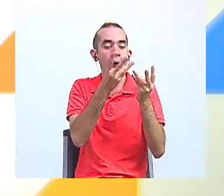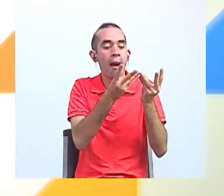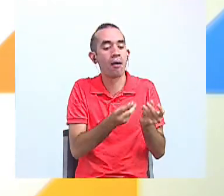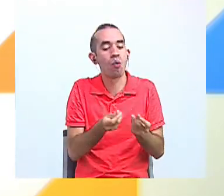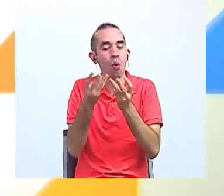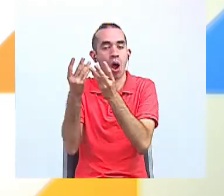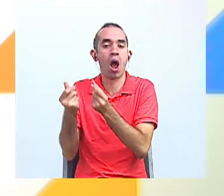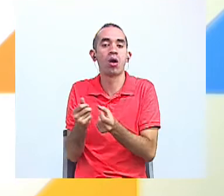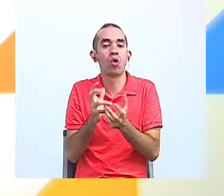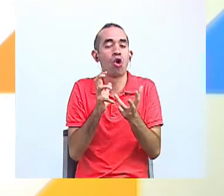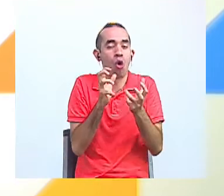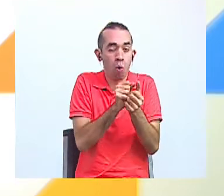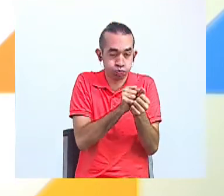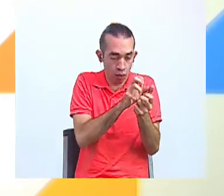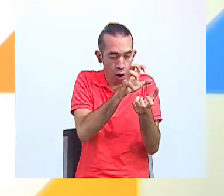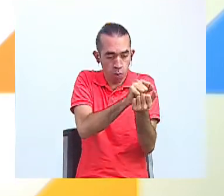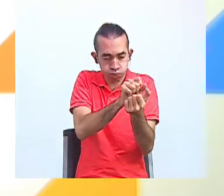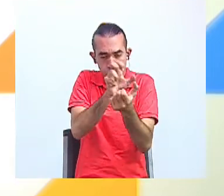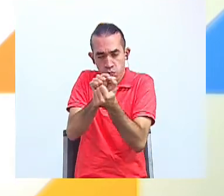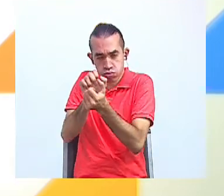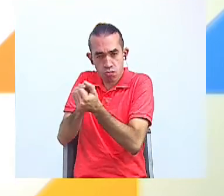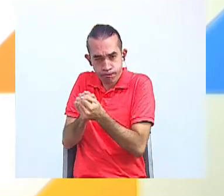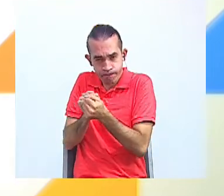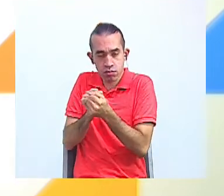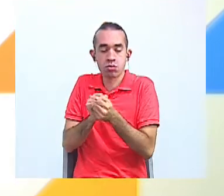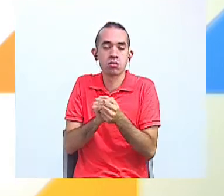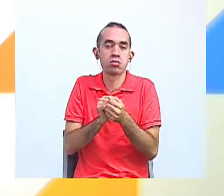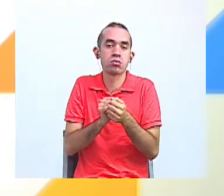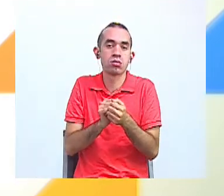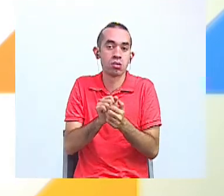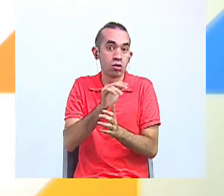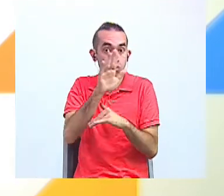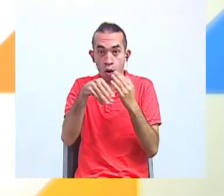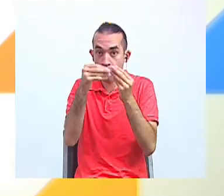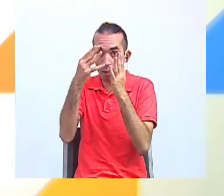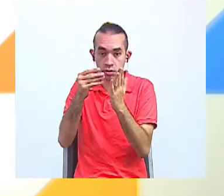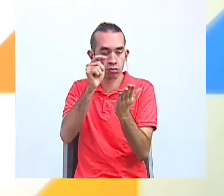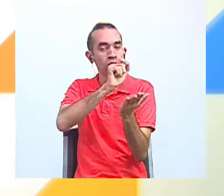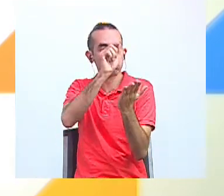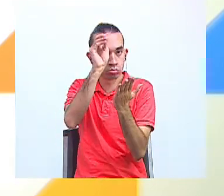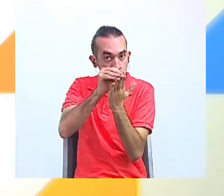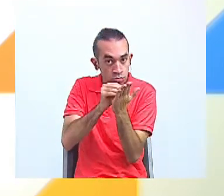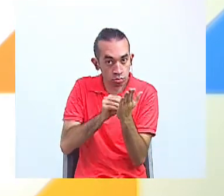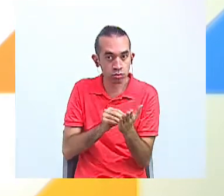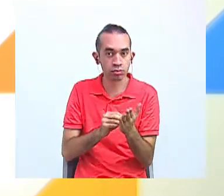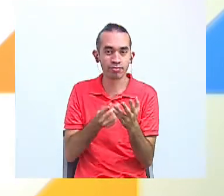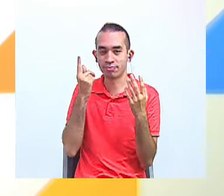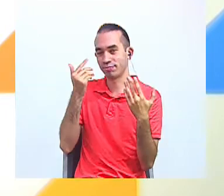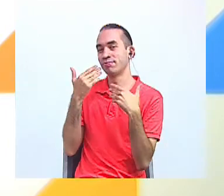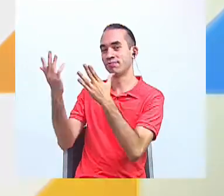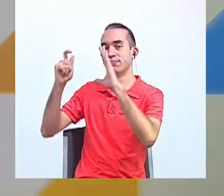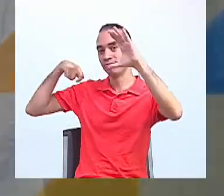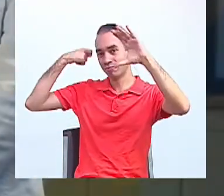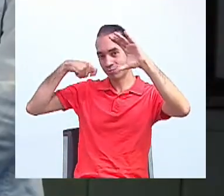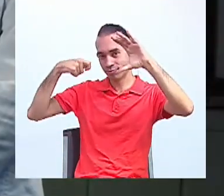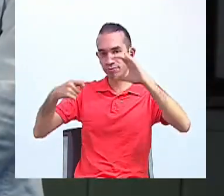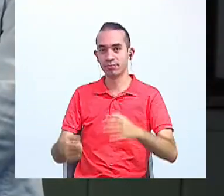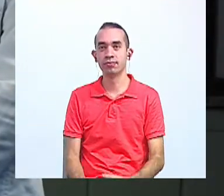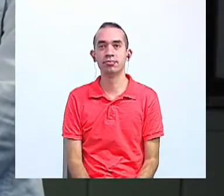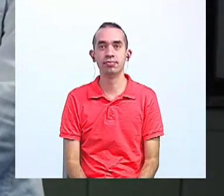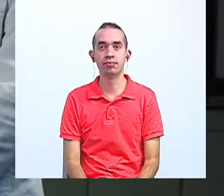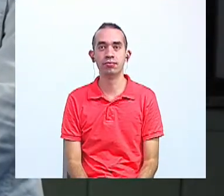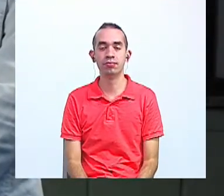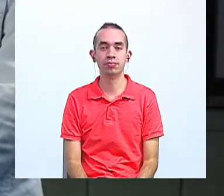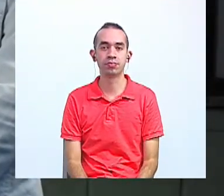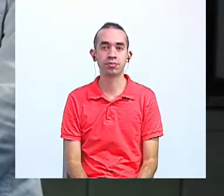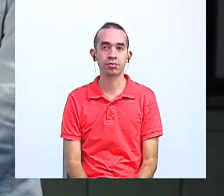la densidad. Por eso tomen nota de todos los datos que aparecen durante el video. Así que veámoslo en este momento. Vamos